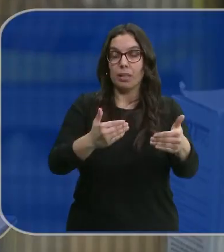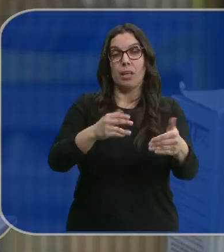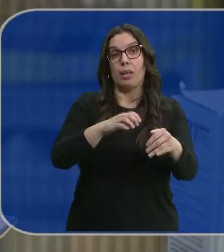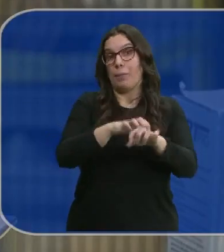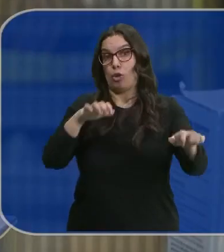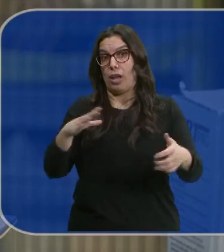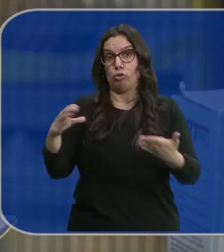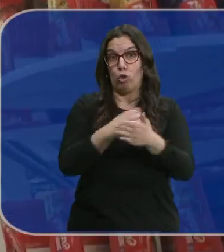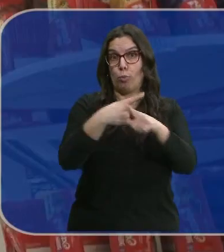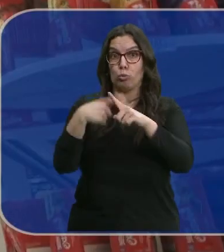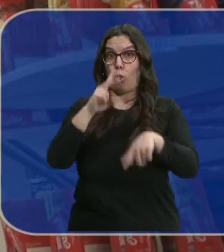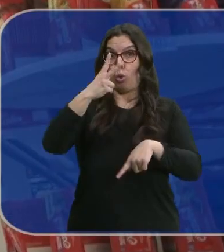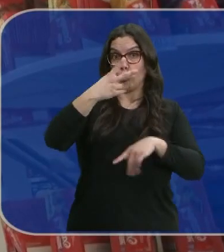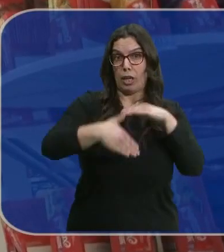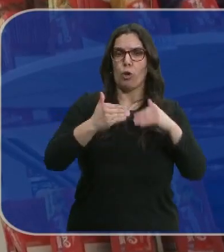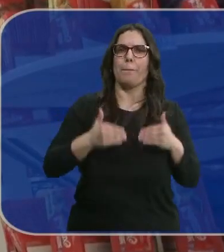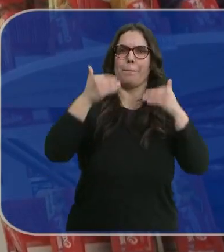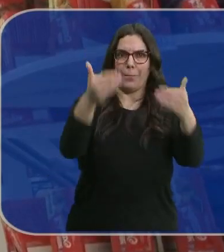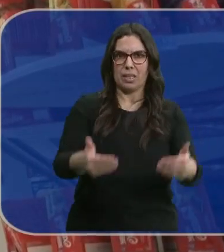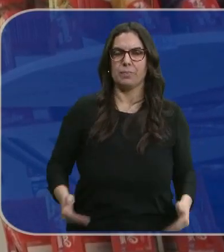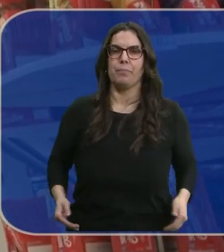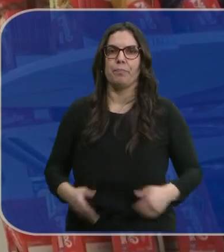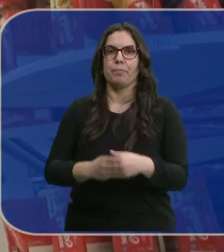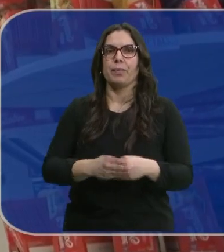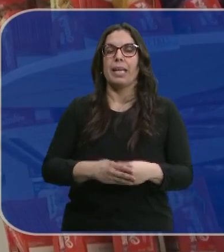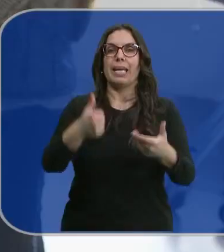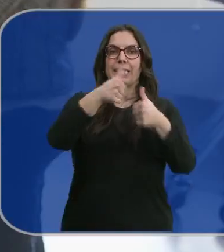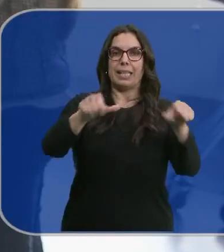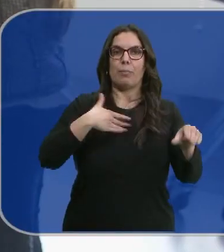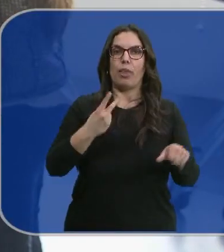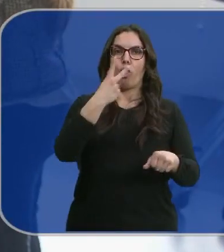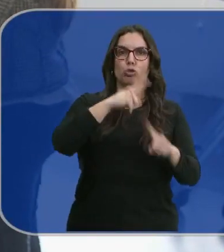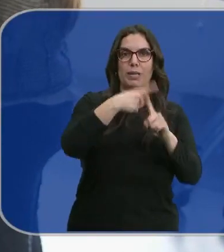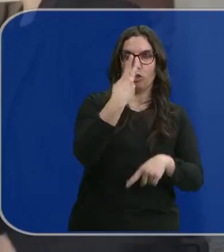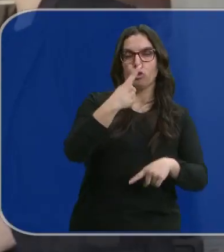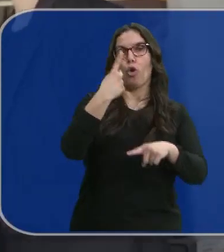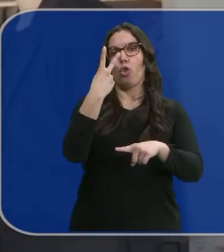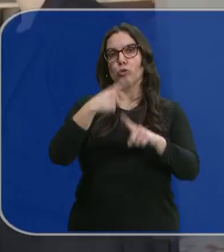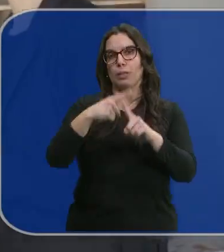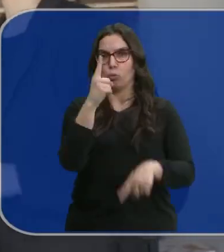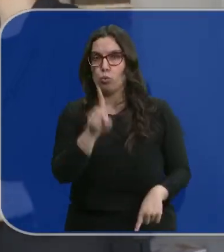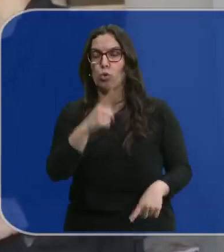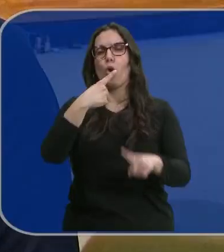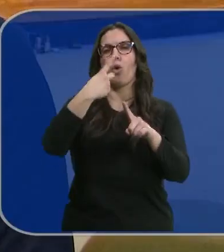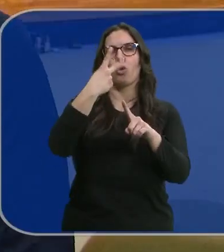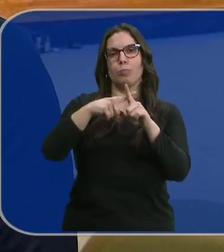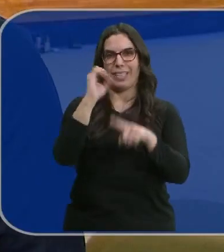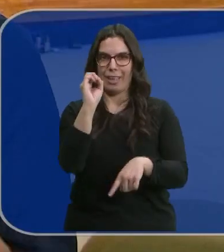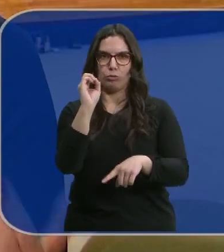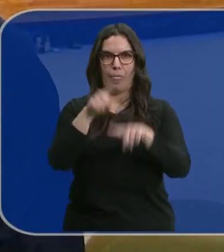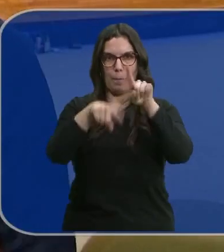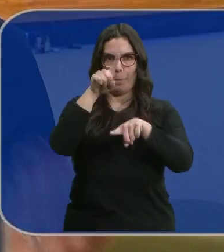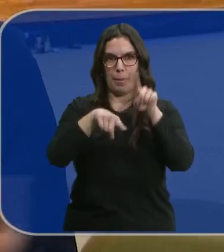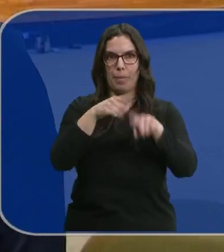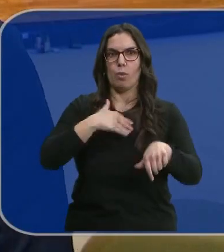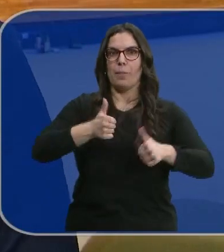tienen todos los productos. La etiqueta será 2+2 o 2+1 o 2+0. Puede